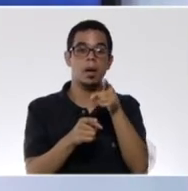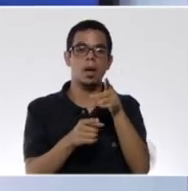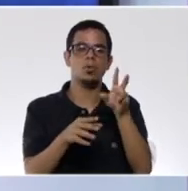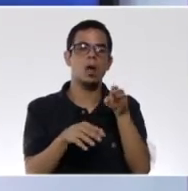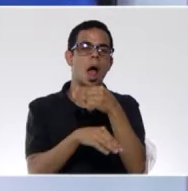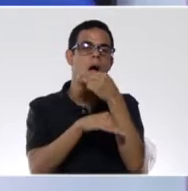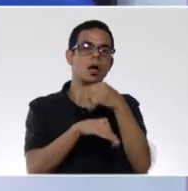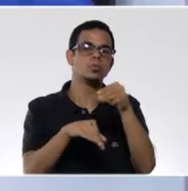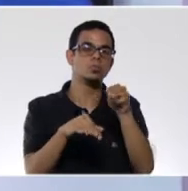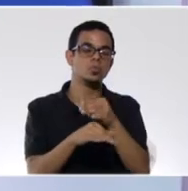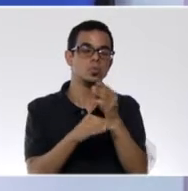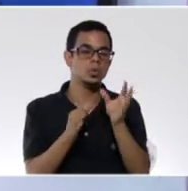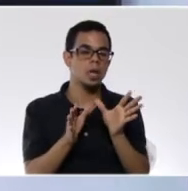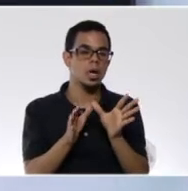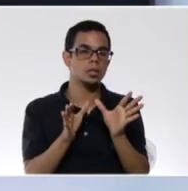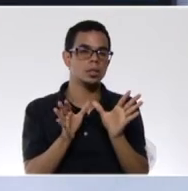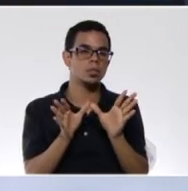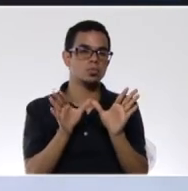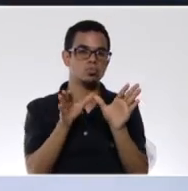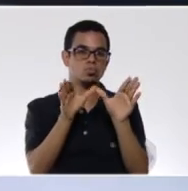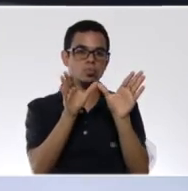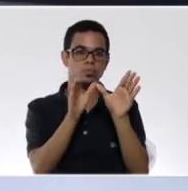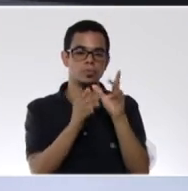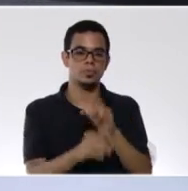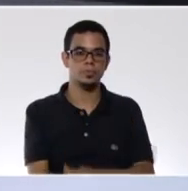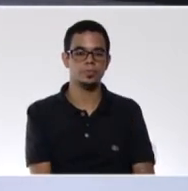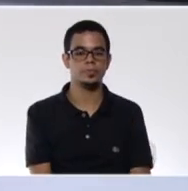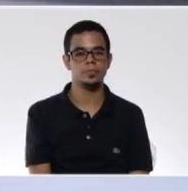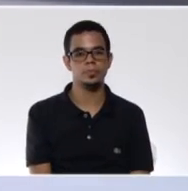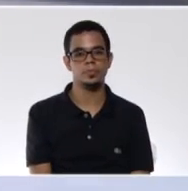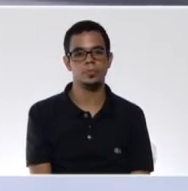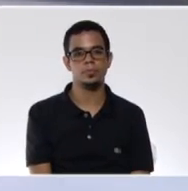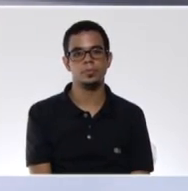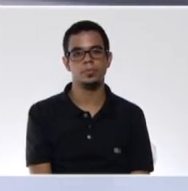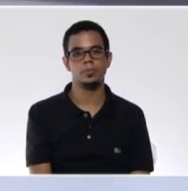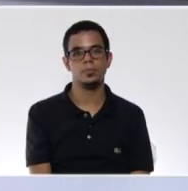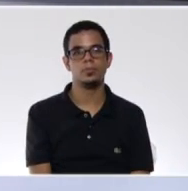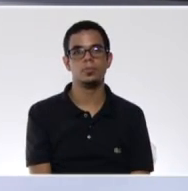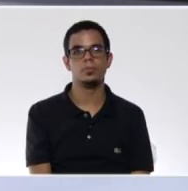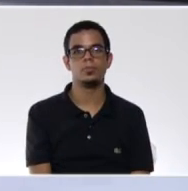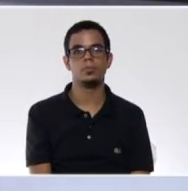Hay que verle la cara a lo que son 2500 años.